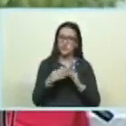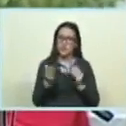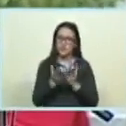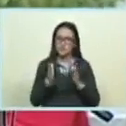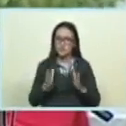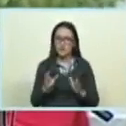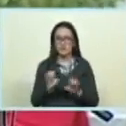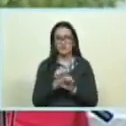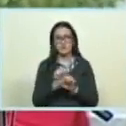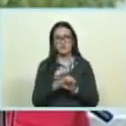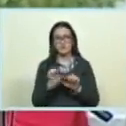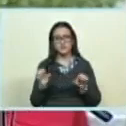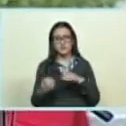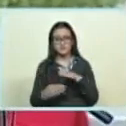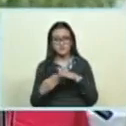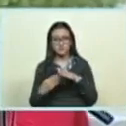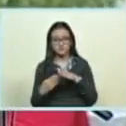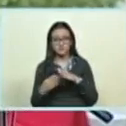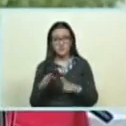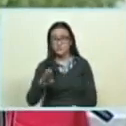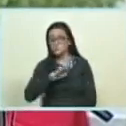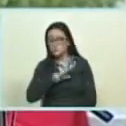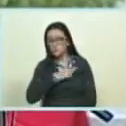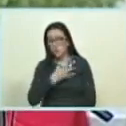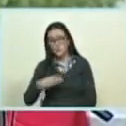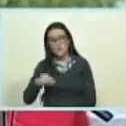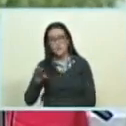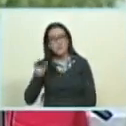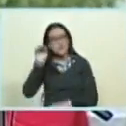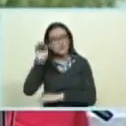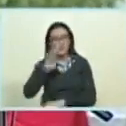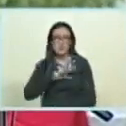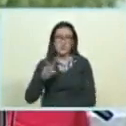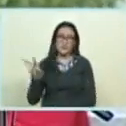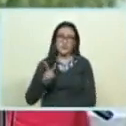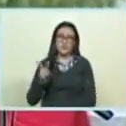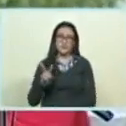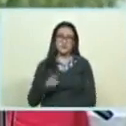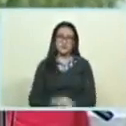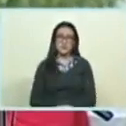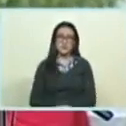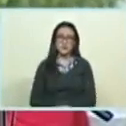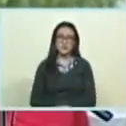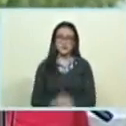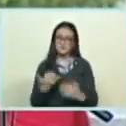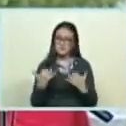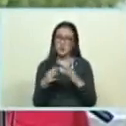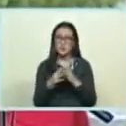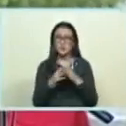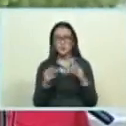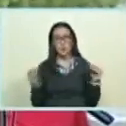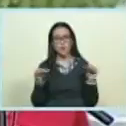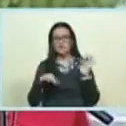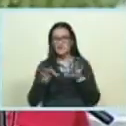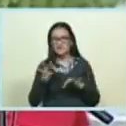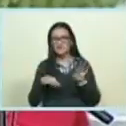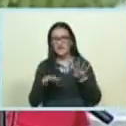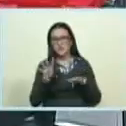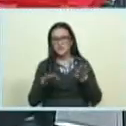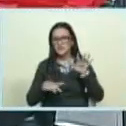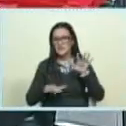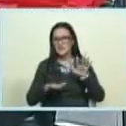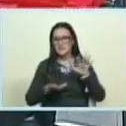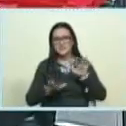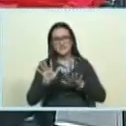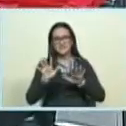educación media que son los dueños del futuro de Venezuela. Ellos y ellas de 13, 14,